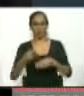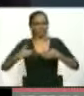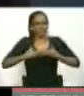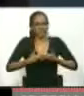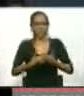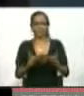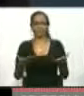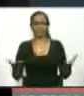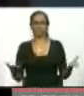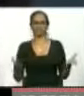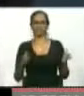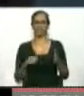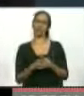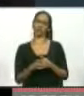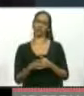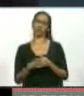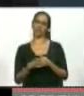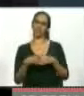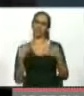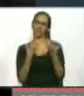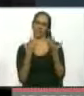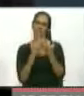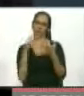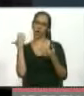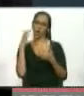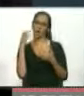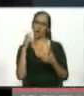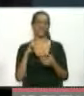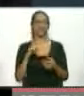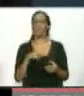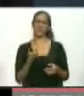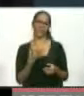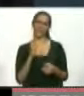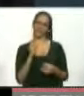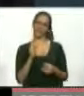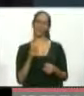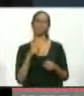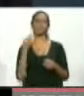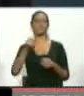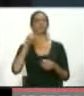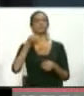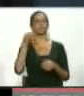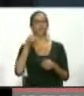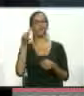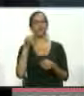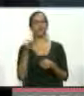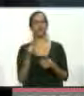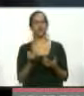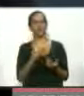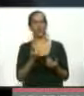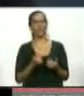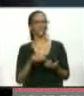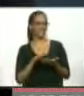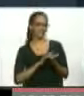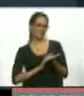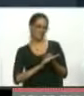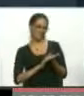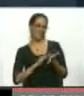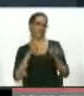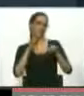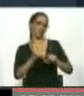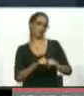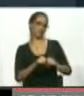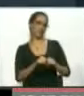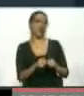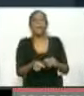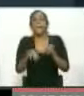enemistado con el de colombia no podía descartarse de plano que sus declaraciones fueran un intento de congraciarse con sus captores del